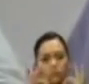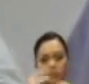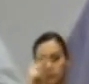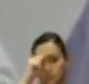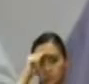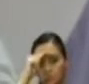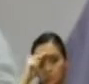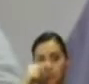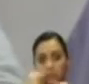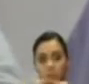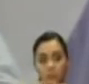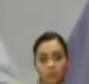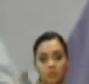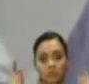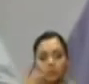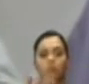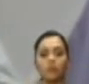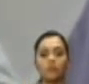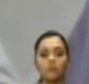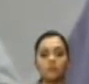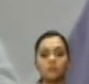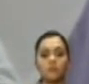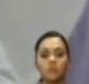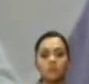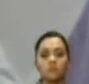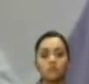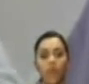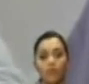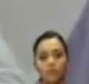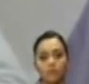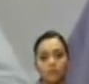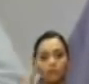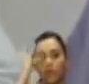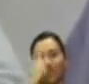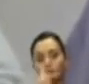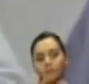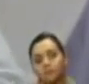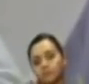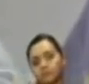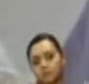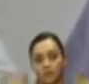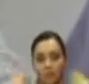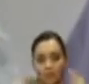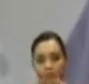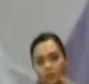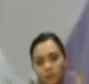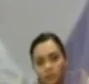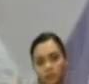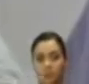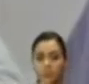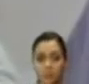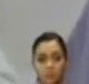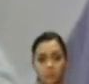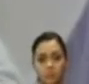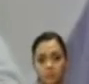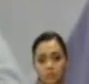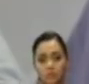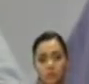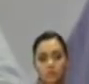buen artículo, hablando del maquillaje en Guayaquil, ¿no? ¿Cómo pues maquillan las cosas? Por